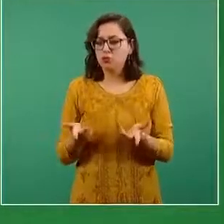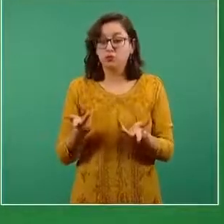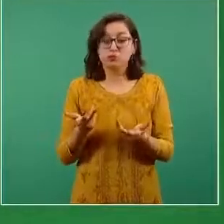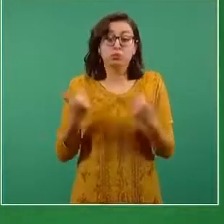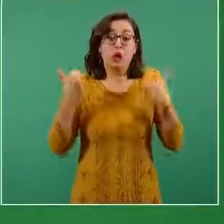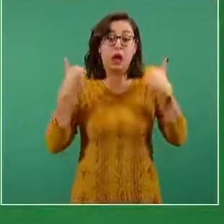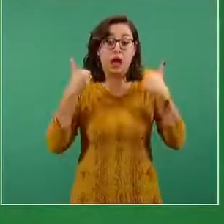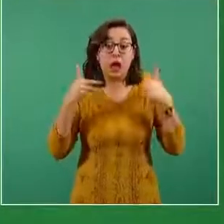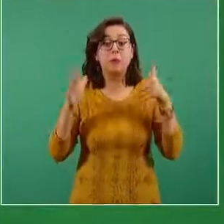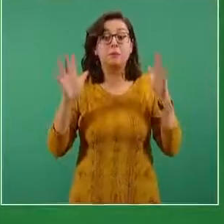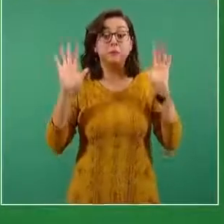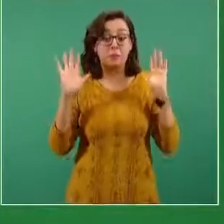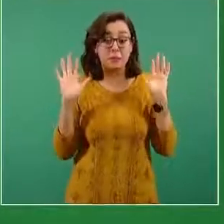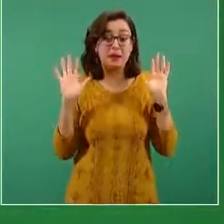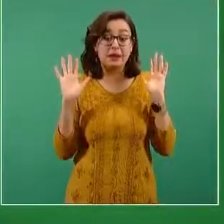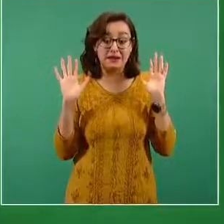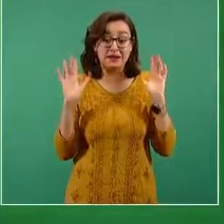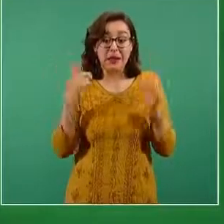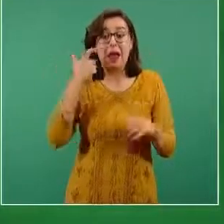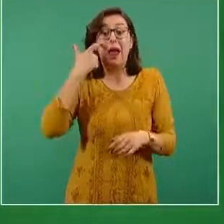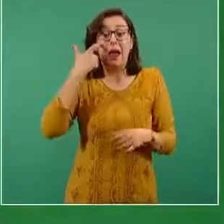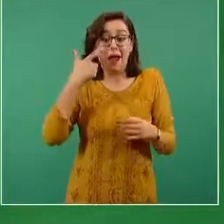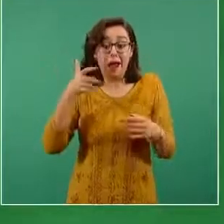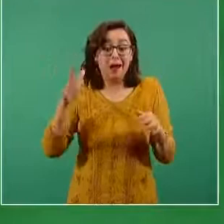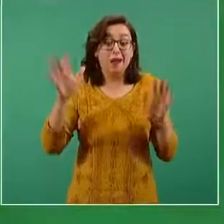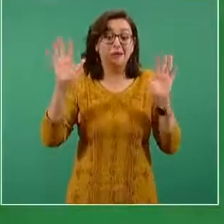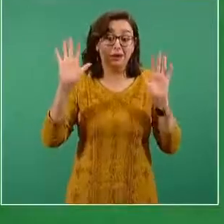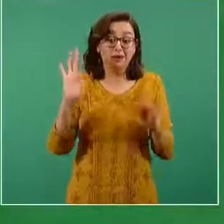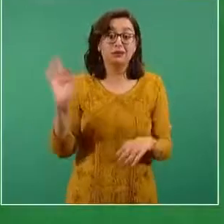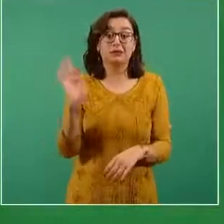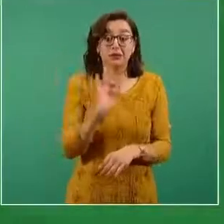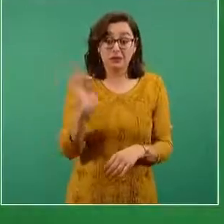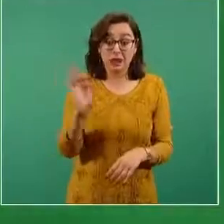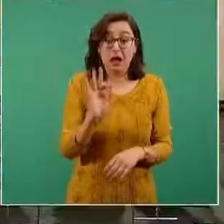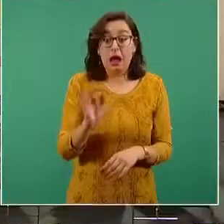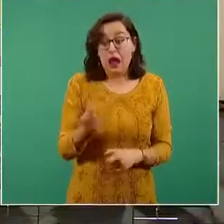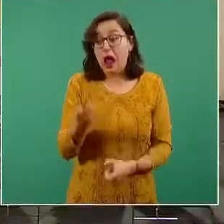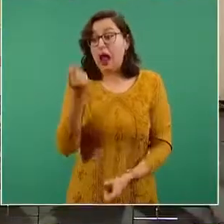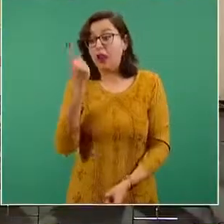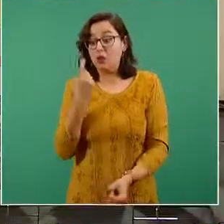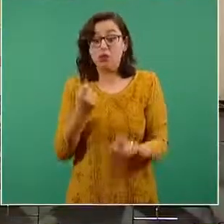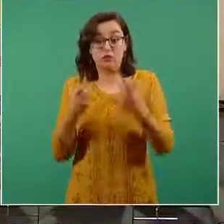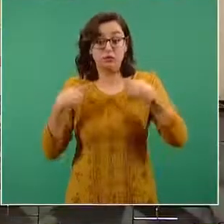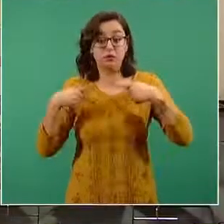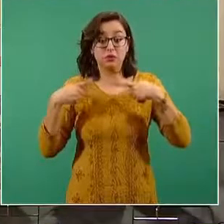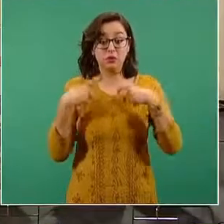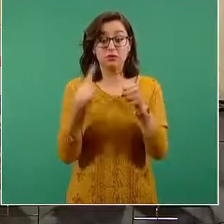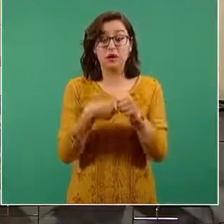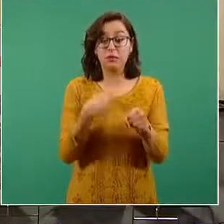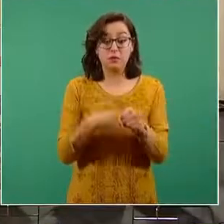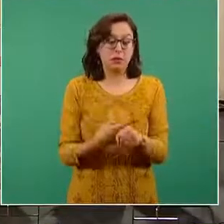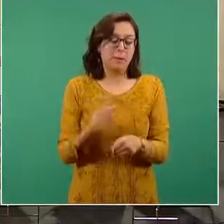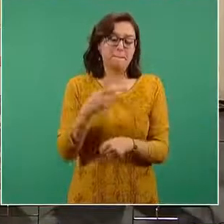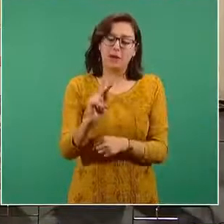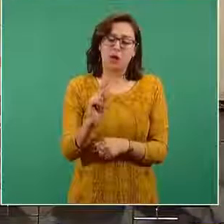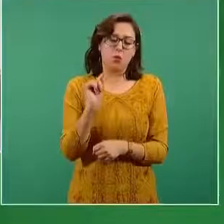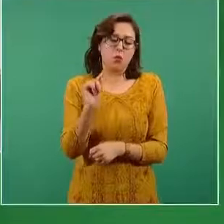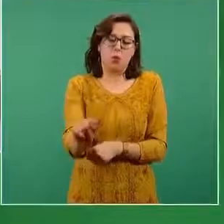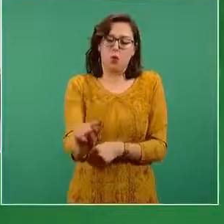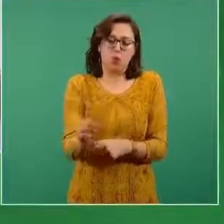porque seguramente se dará algún caso, pero que sea lo mínimo, ¿no? Sea la